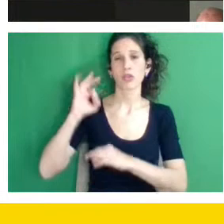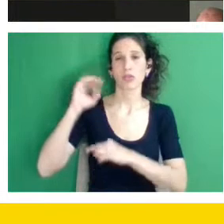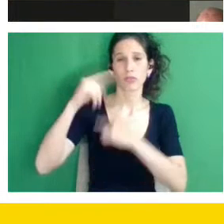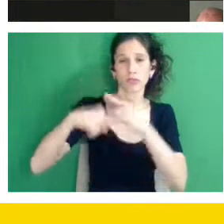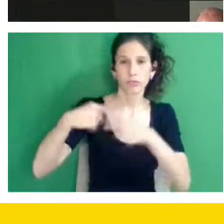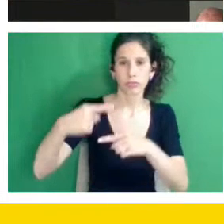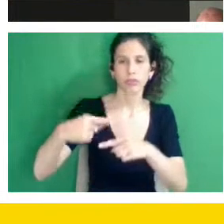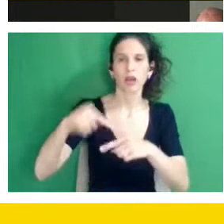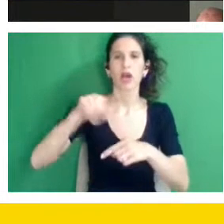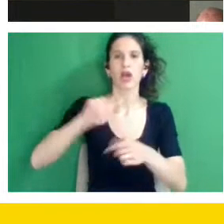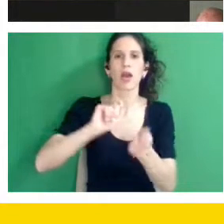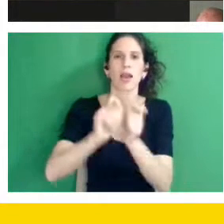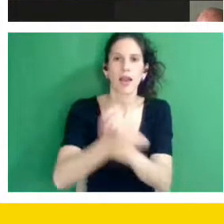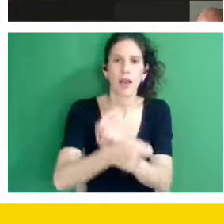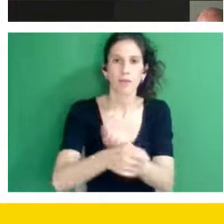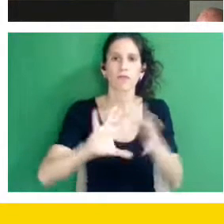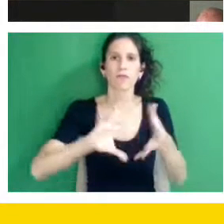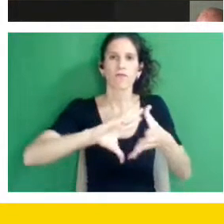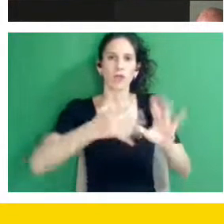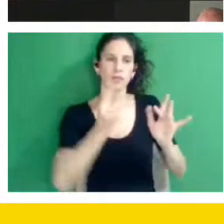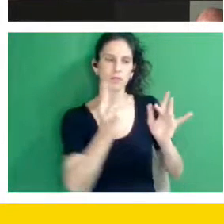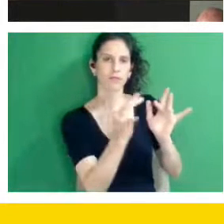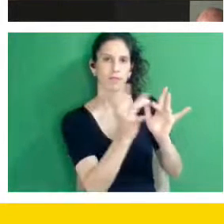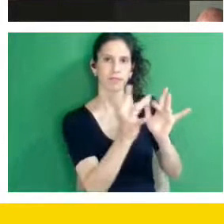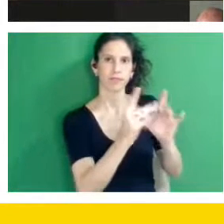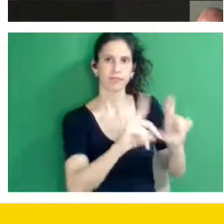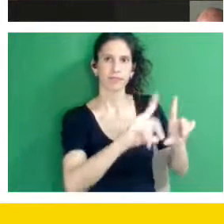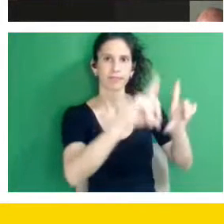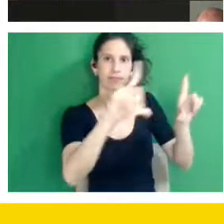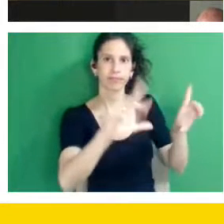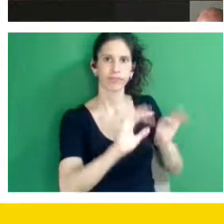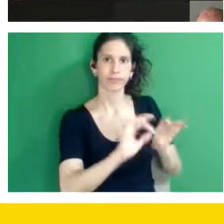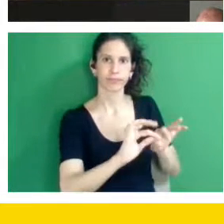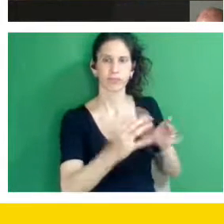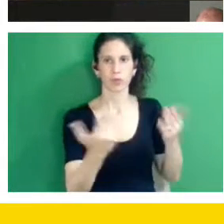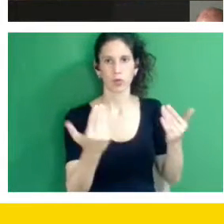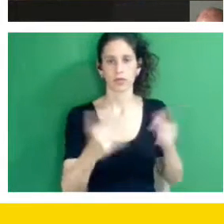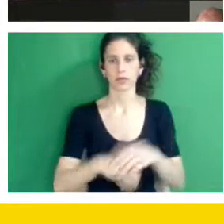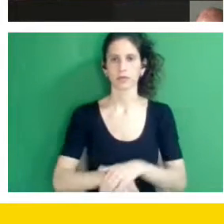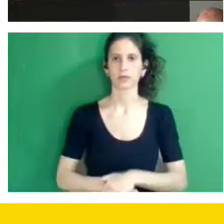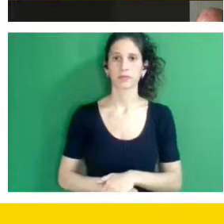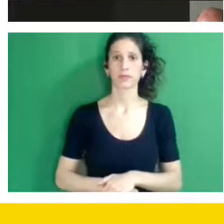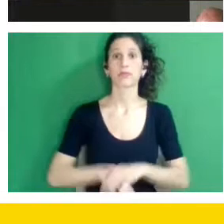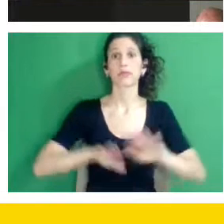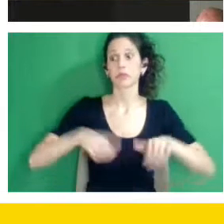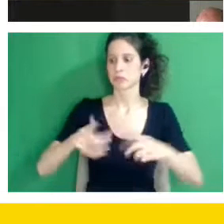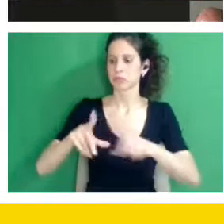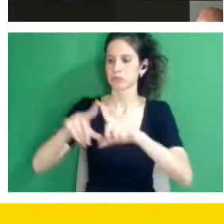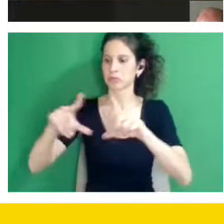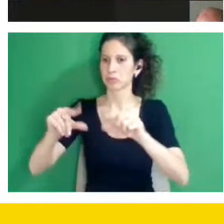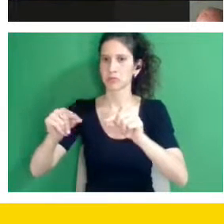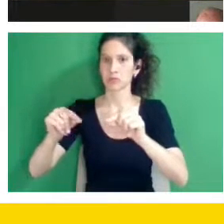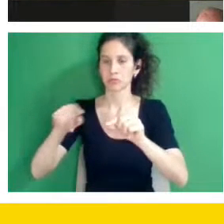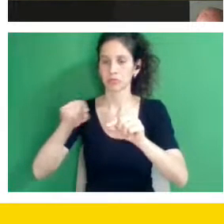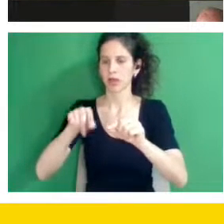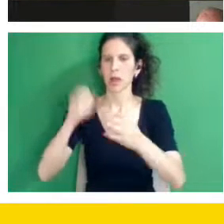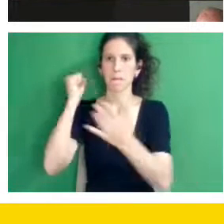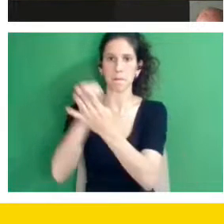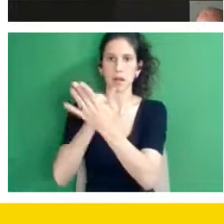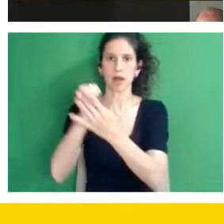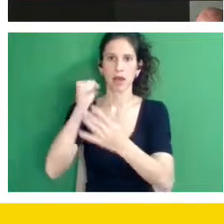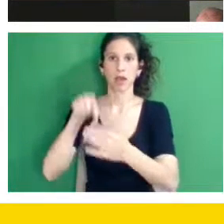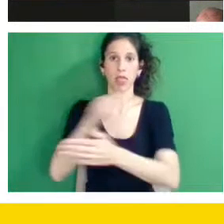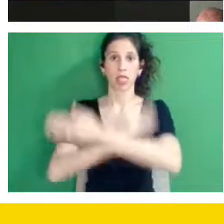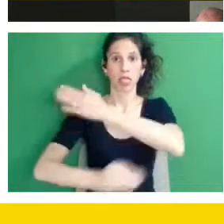Una vez que ya tenemos un carnet de persona con discapacidad, podemos inscribirnos en los diferentes servicios que el Estado brinda